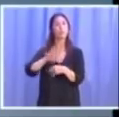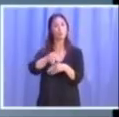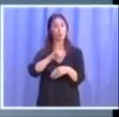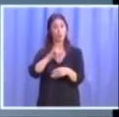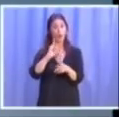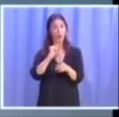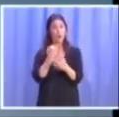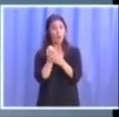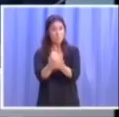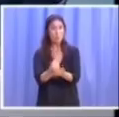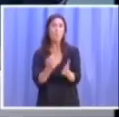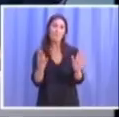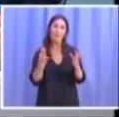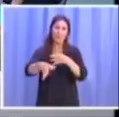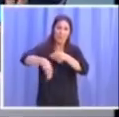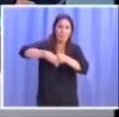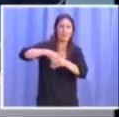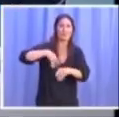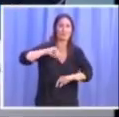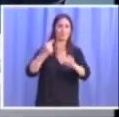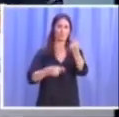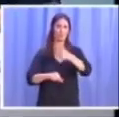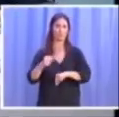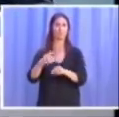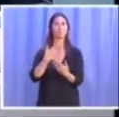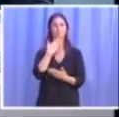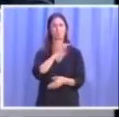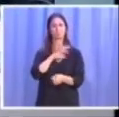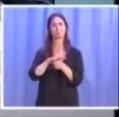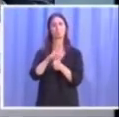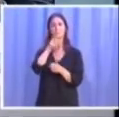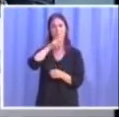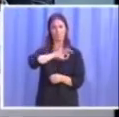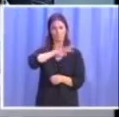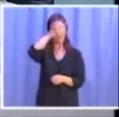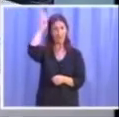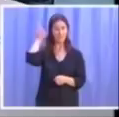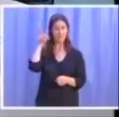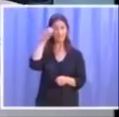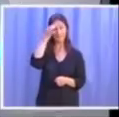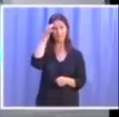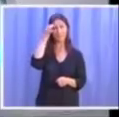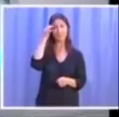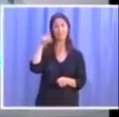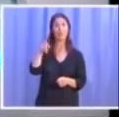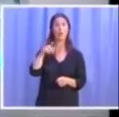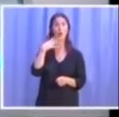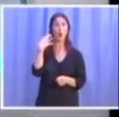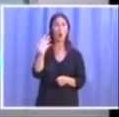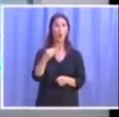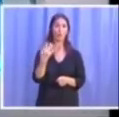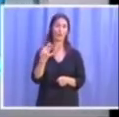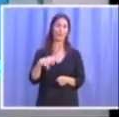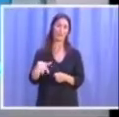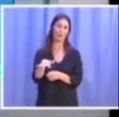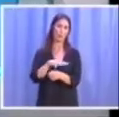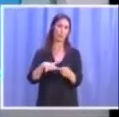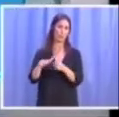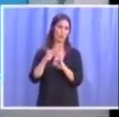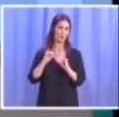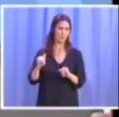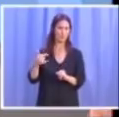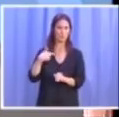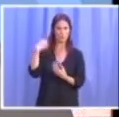pero hace falta un presupuesto para ponerlo en marcha. Gracias, señor Gutiérrez. Señor Camaril. Bien, los jóvenes necesitan lugares de esparcimiento. Nosotros